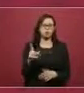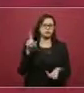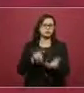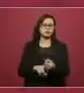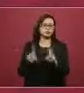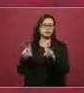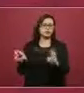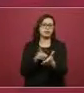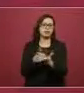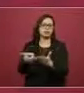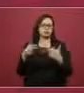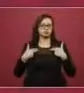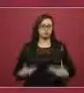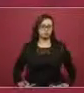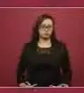Derechos Humanos.